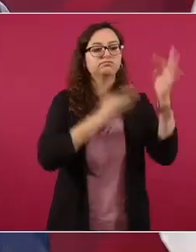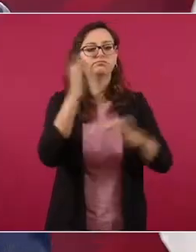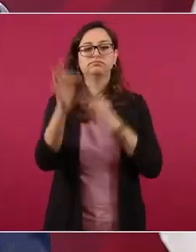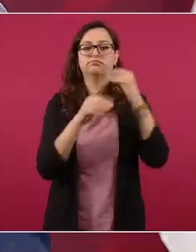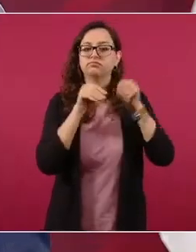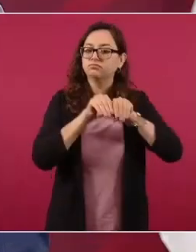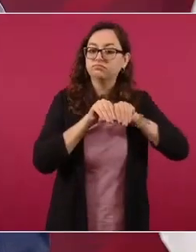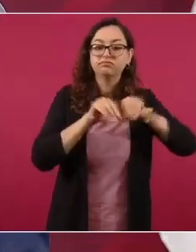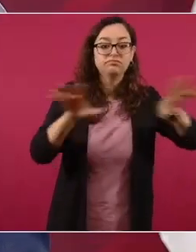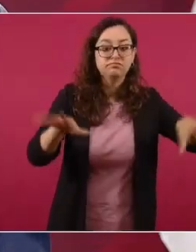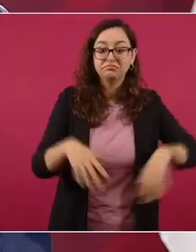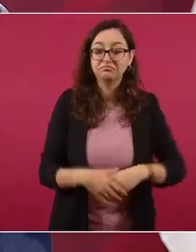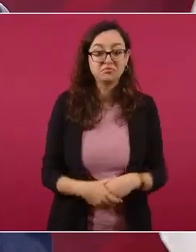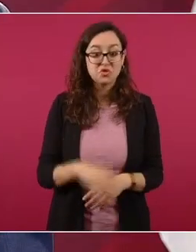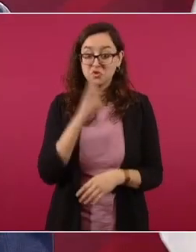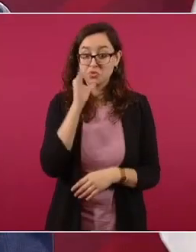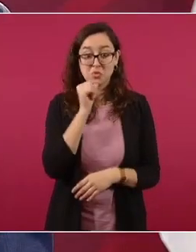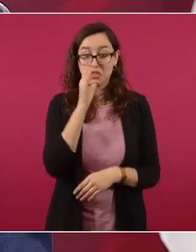porque ni pagando